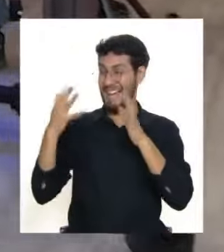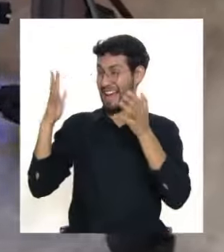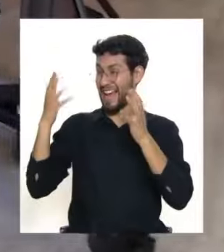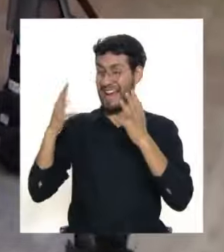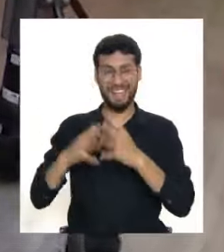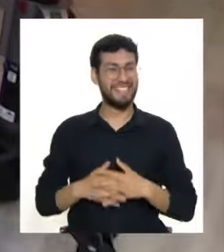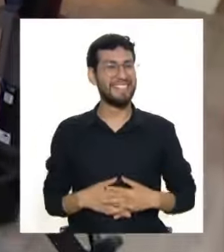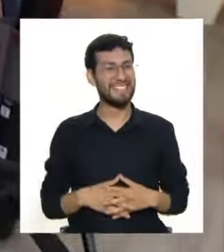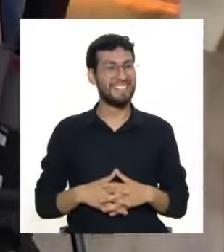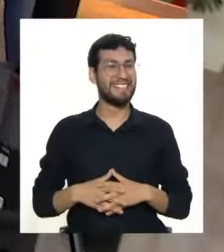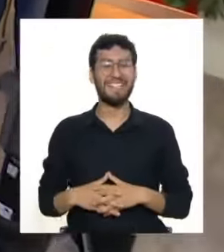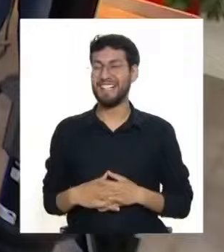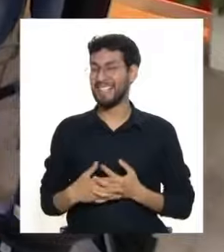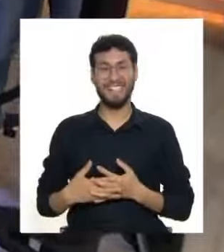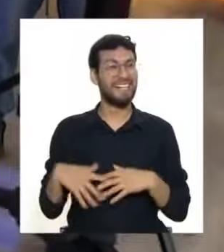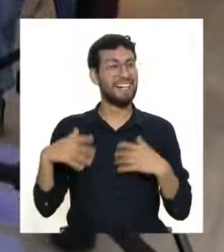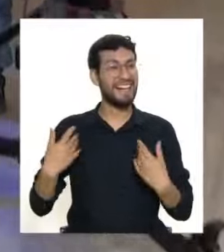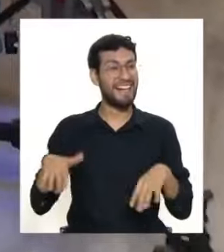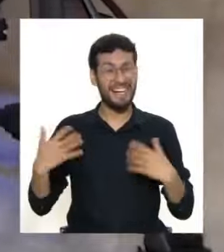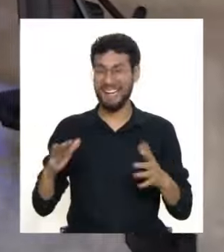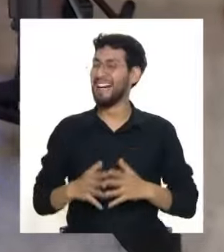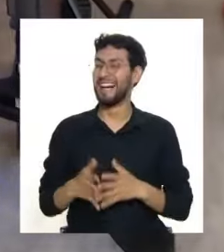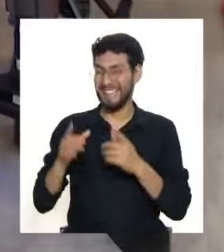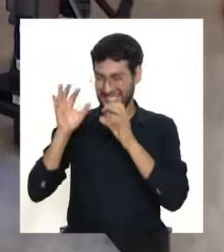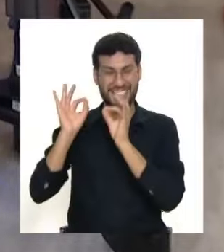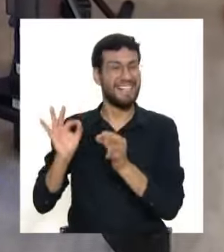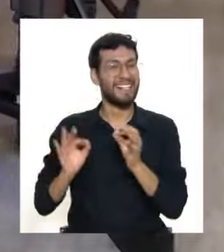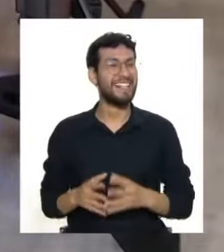¡Eso! ¡La soltera, por si acaso! ¡Eso!